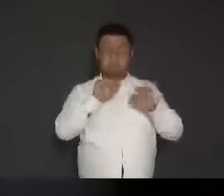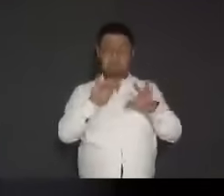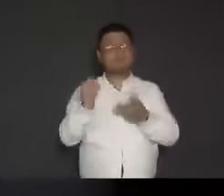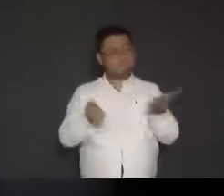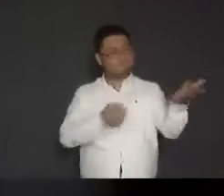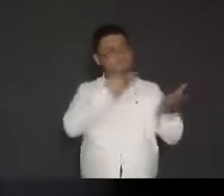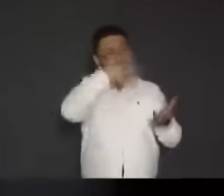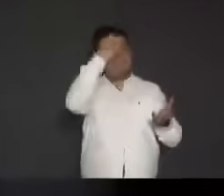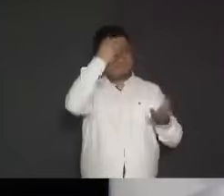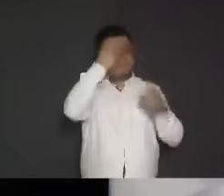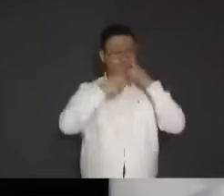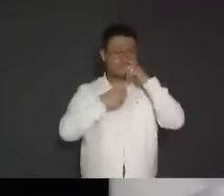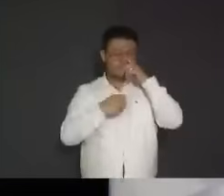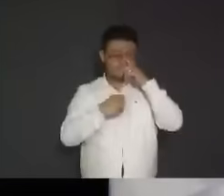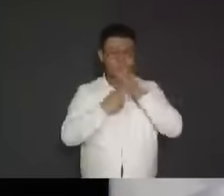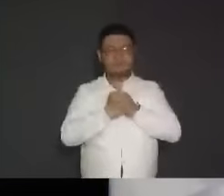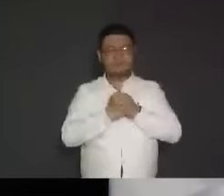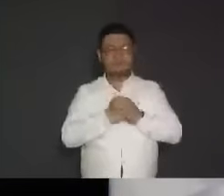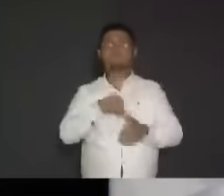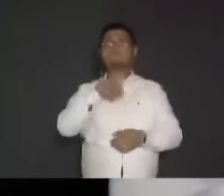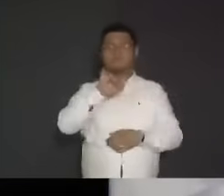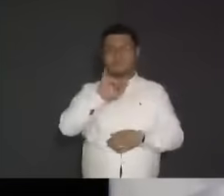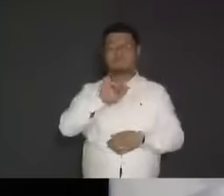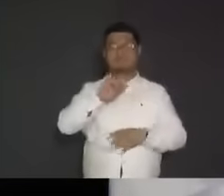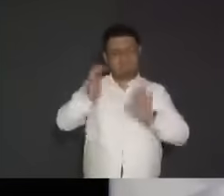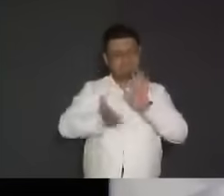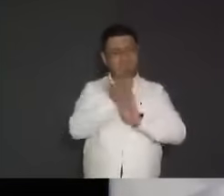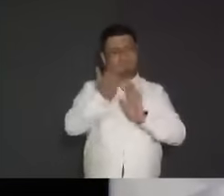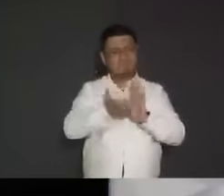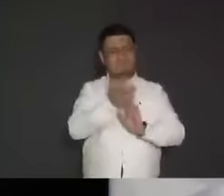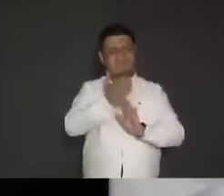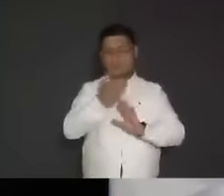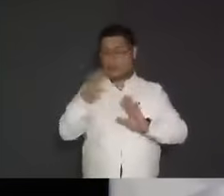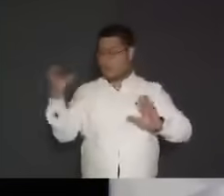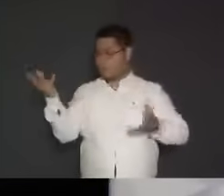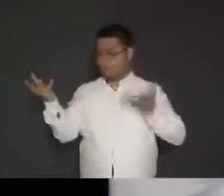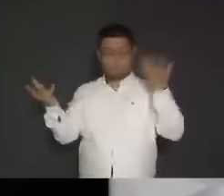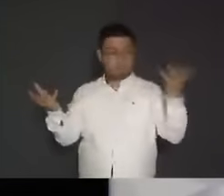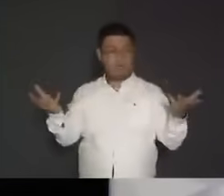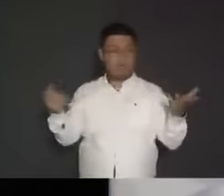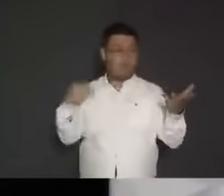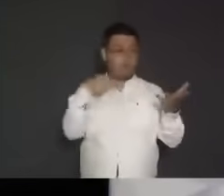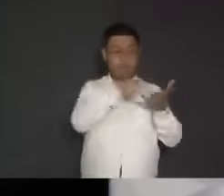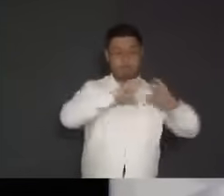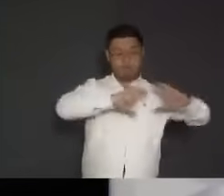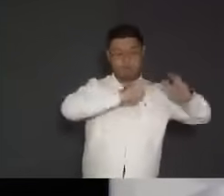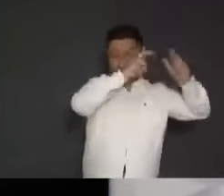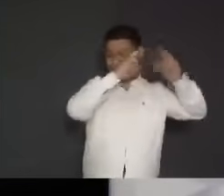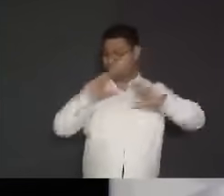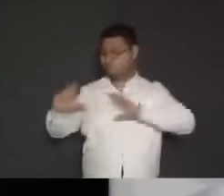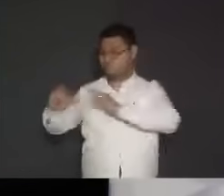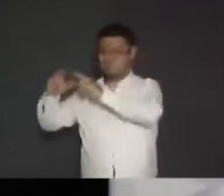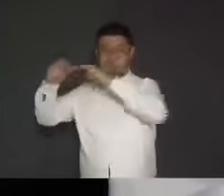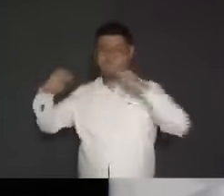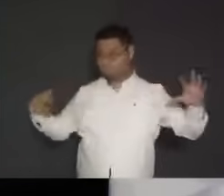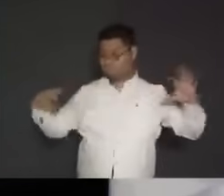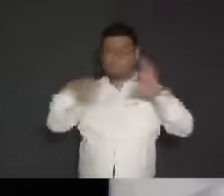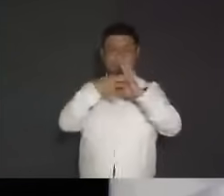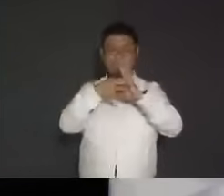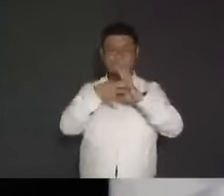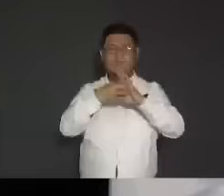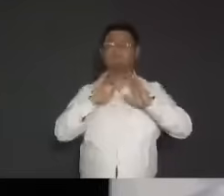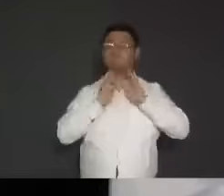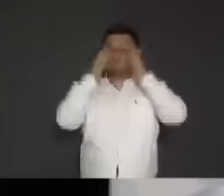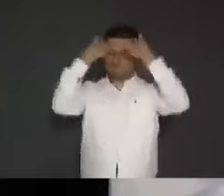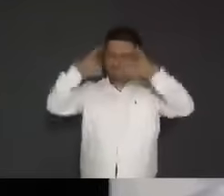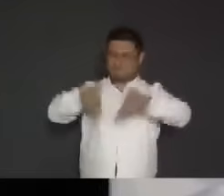Concha. Claro, vamos a construir el anillo que puede conectar Uxmal con Chichén Itzá. Vamos a apoyar también la construcción del arco